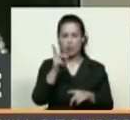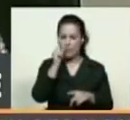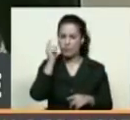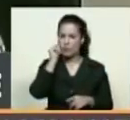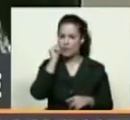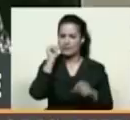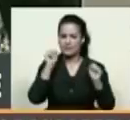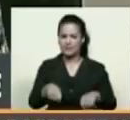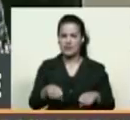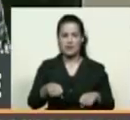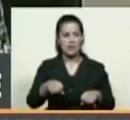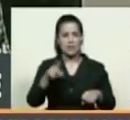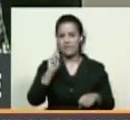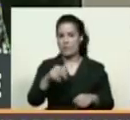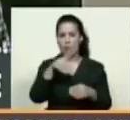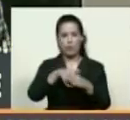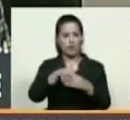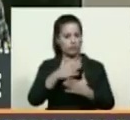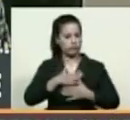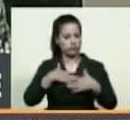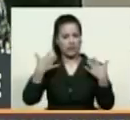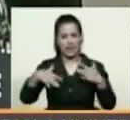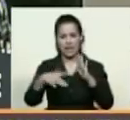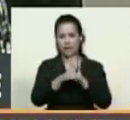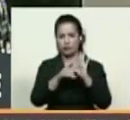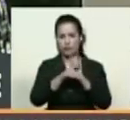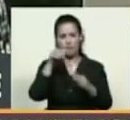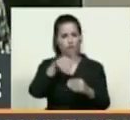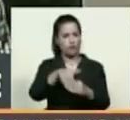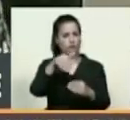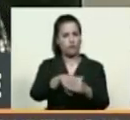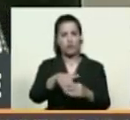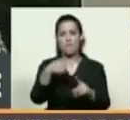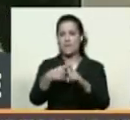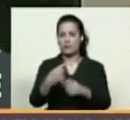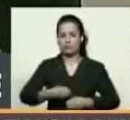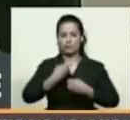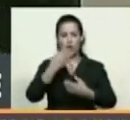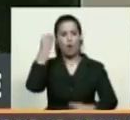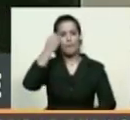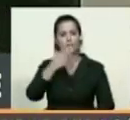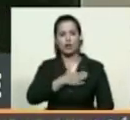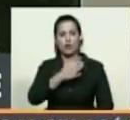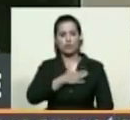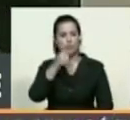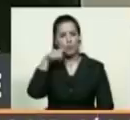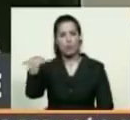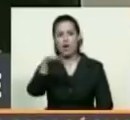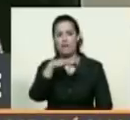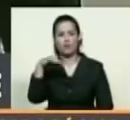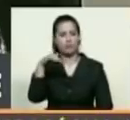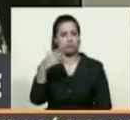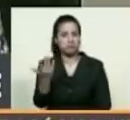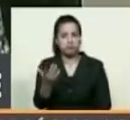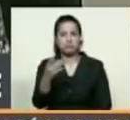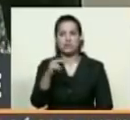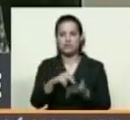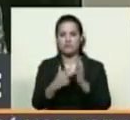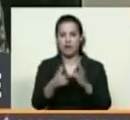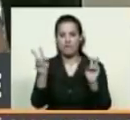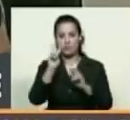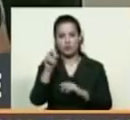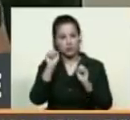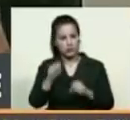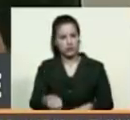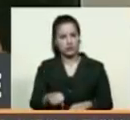venezolanas. El ejercicio del voto, el ejercicio de la expresión de la voluntad popular, significa que los venezolanos